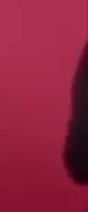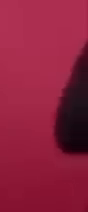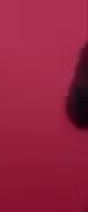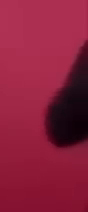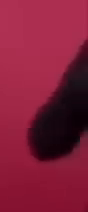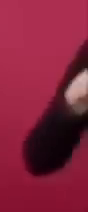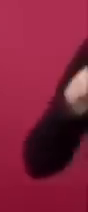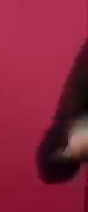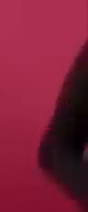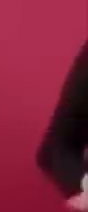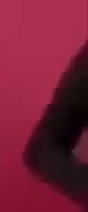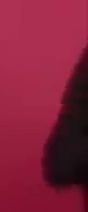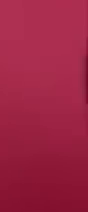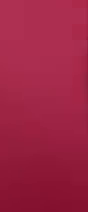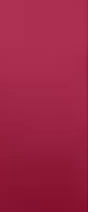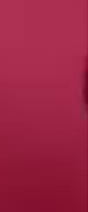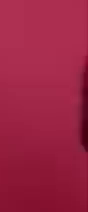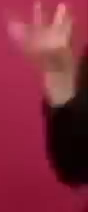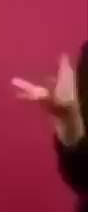Son iguales,